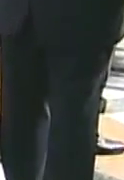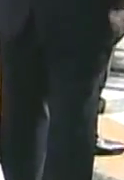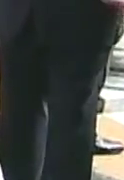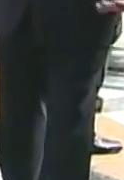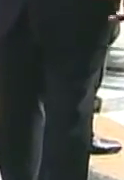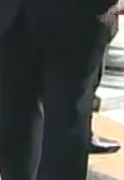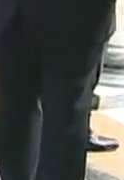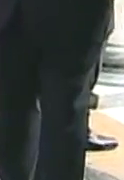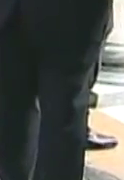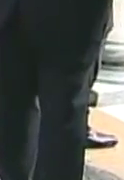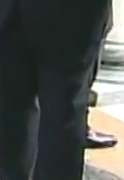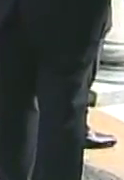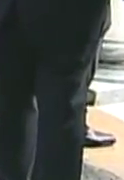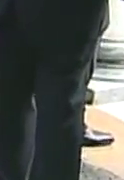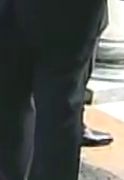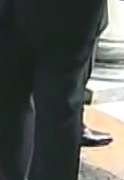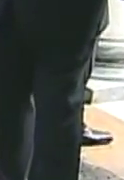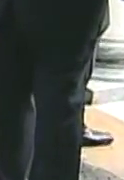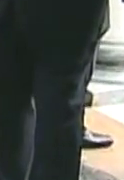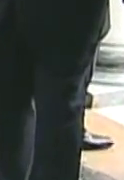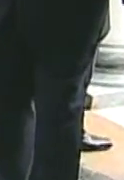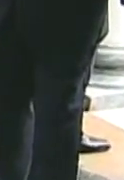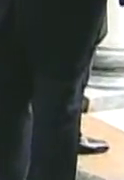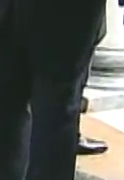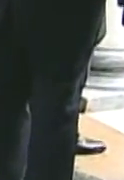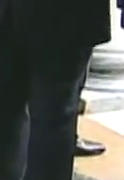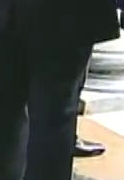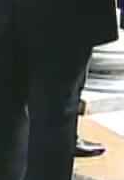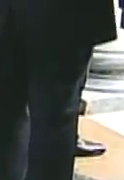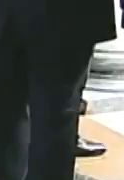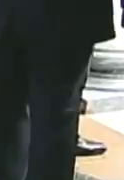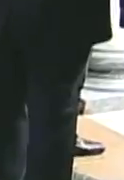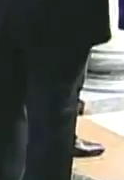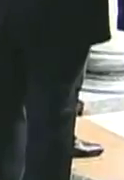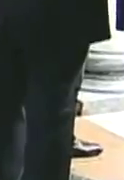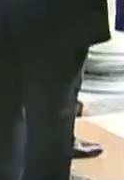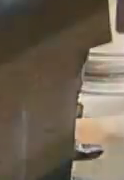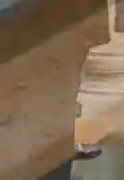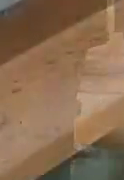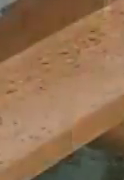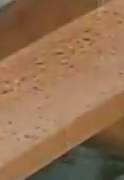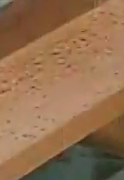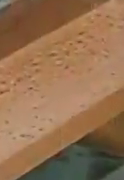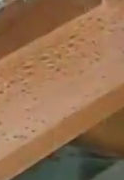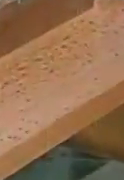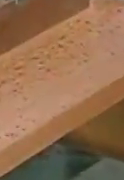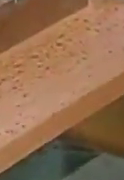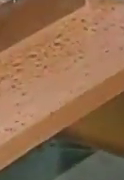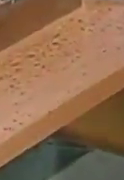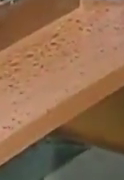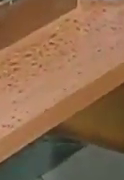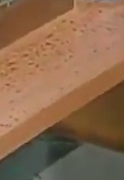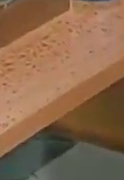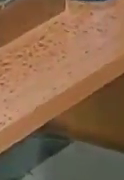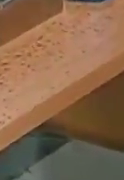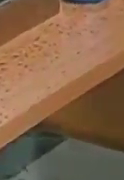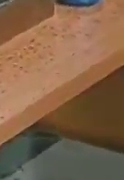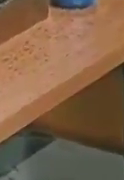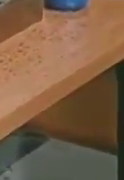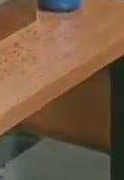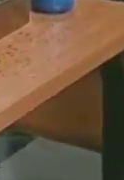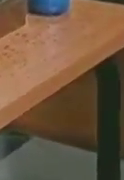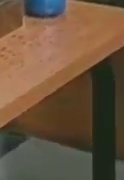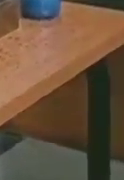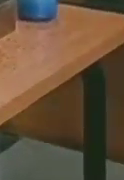la muestra al presidente de la República, Nicolás Maduro Moros. Es conocido como artista jaspeo por la técnica que utiliza con el agua, allí como lo